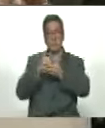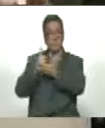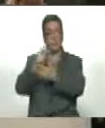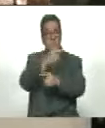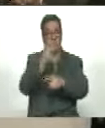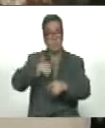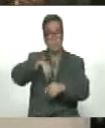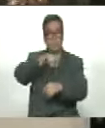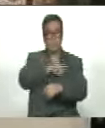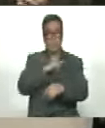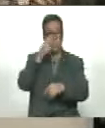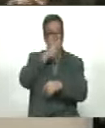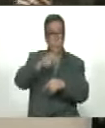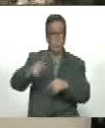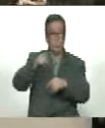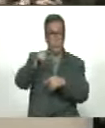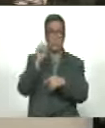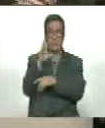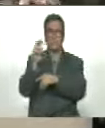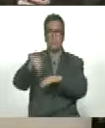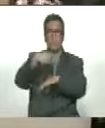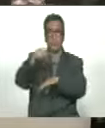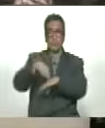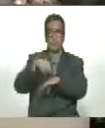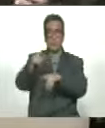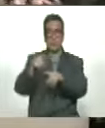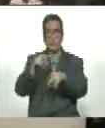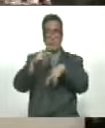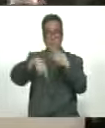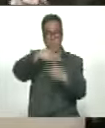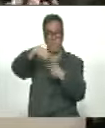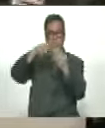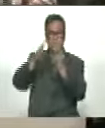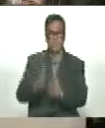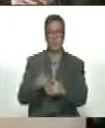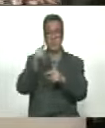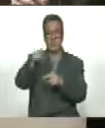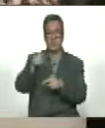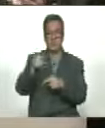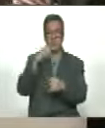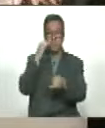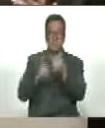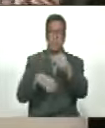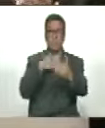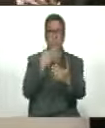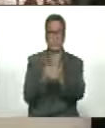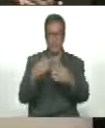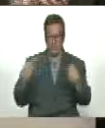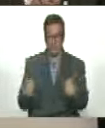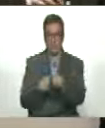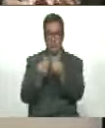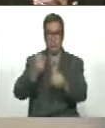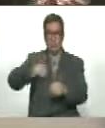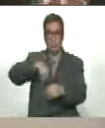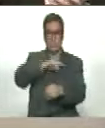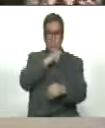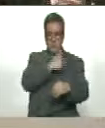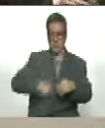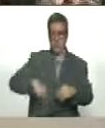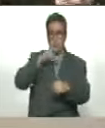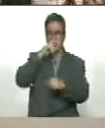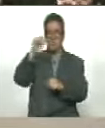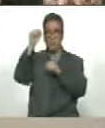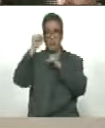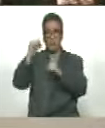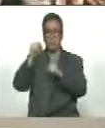entre nuestro pueblo. Y esta Asamblea Nacional, con la mayoría revolucionaria, va hasta el final a acompañar a nuestro presidente Nicolás